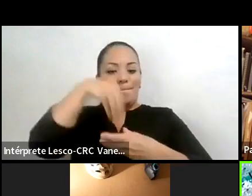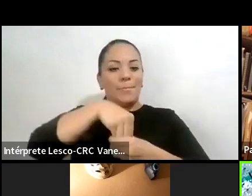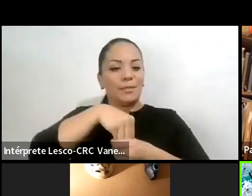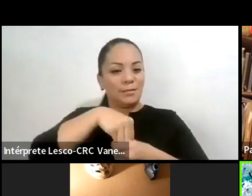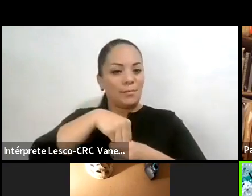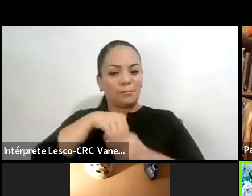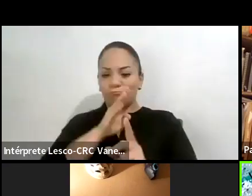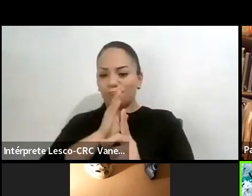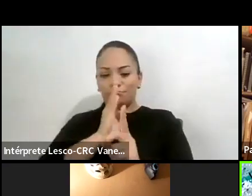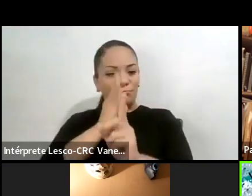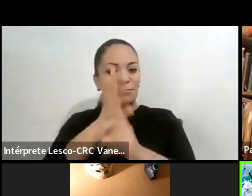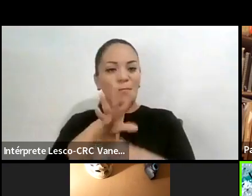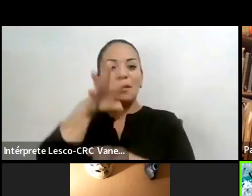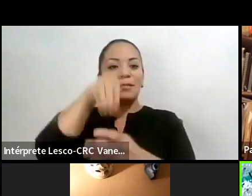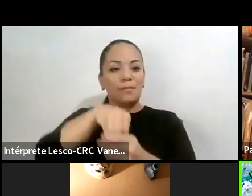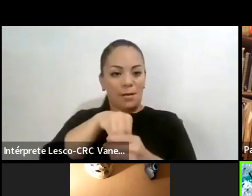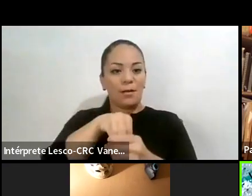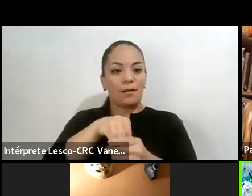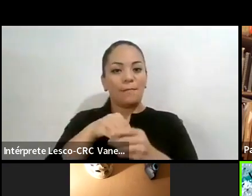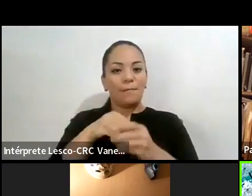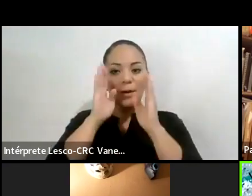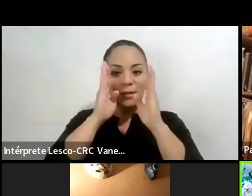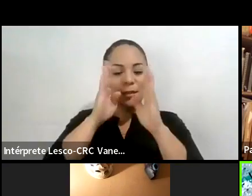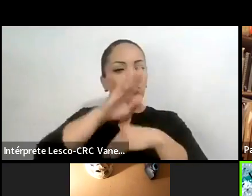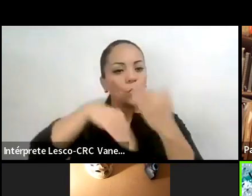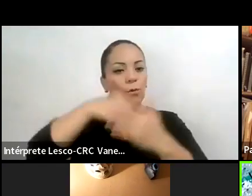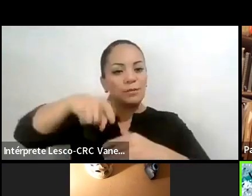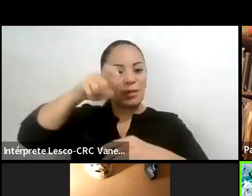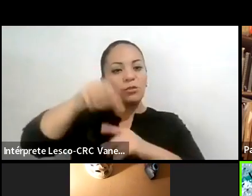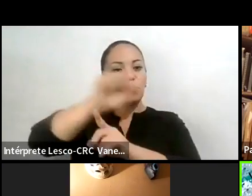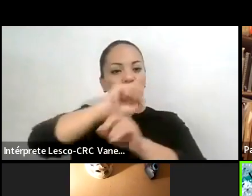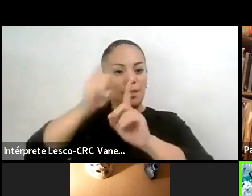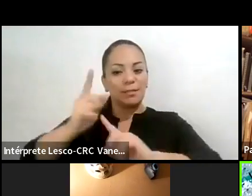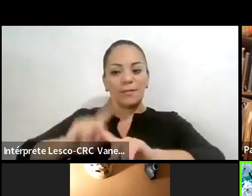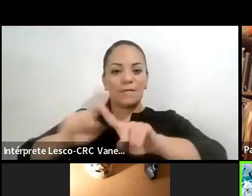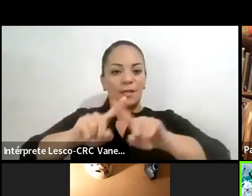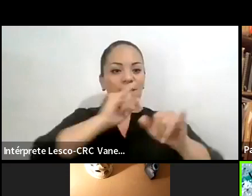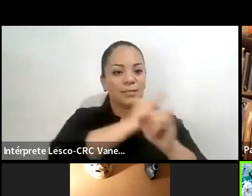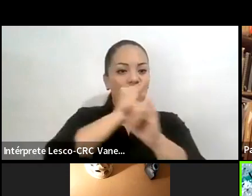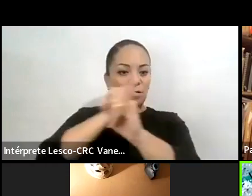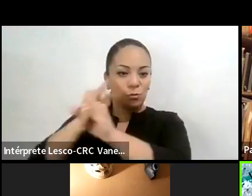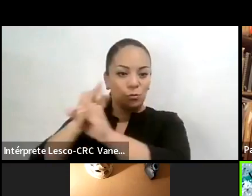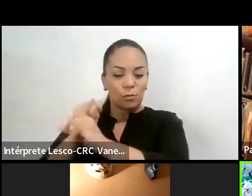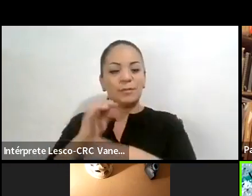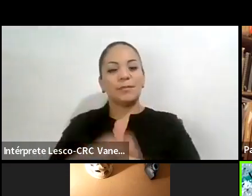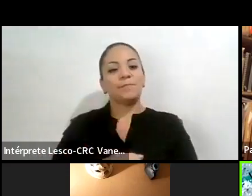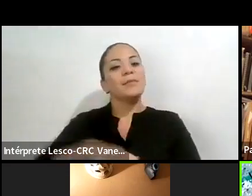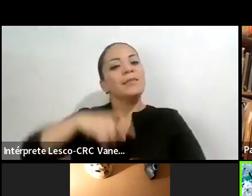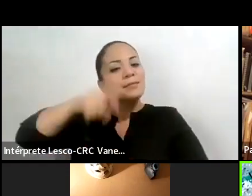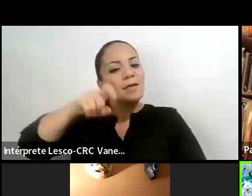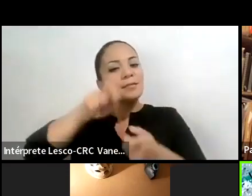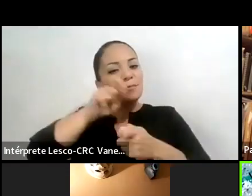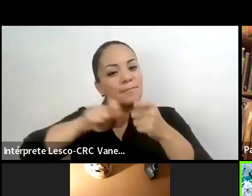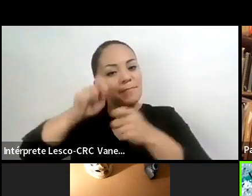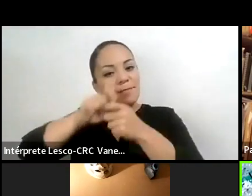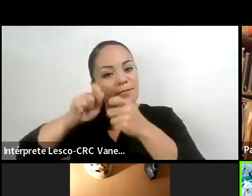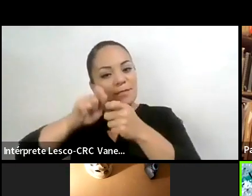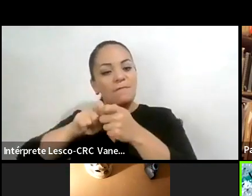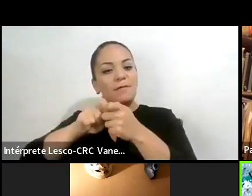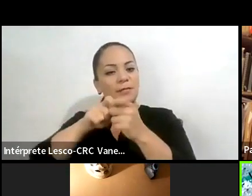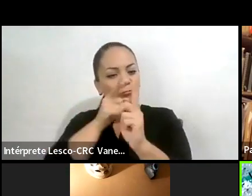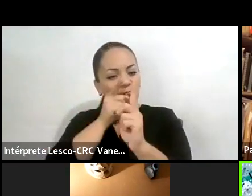directos de cubrir las necesidades sociales que tengan las instituciones, las necesidades muy específicas y muy